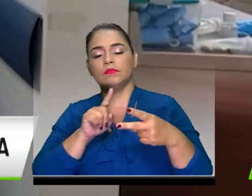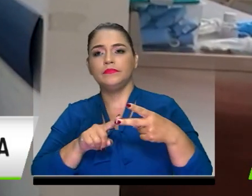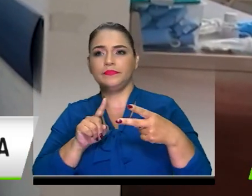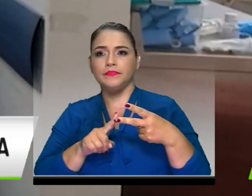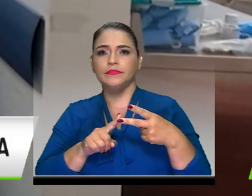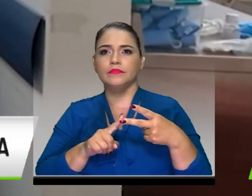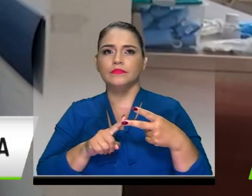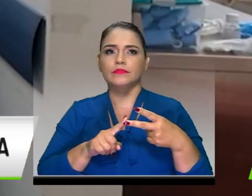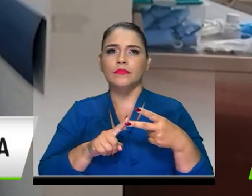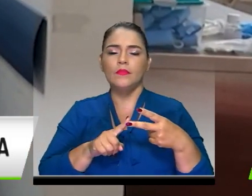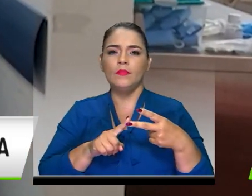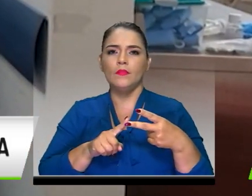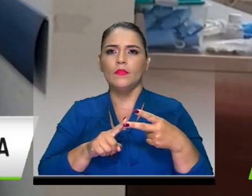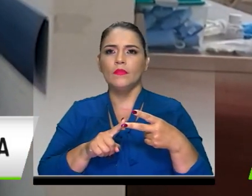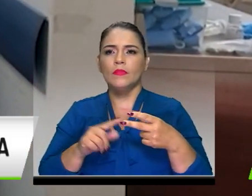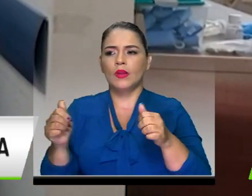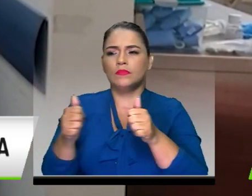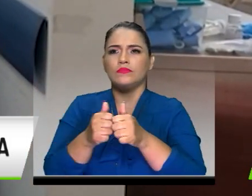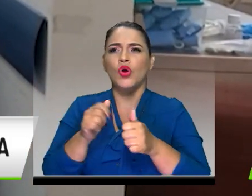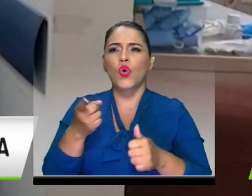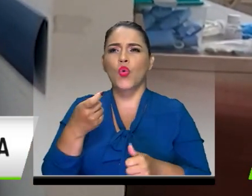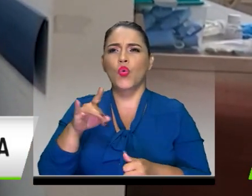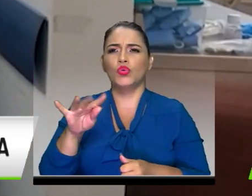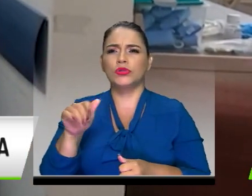al señor patrullero Gustavo